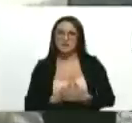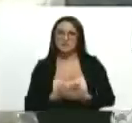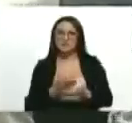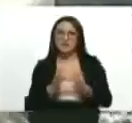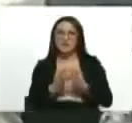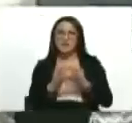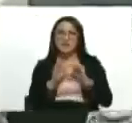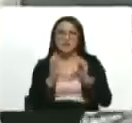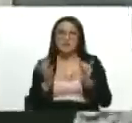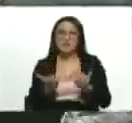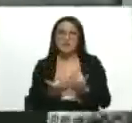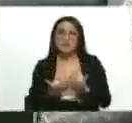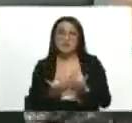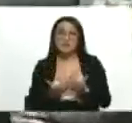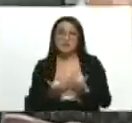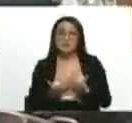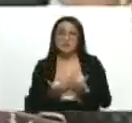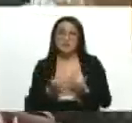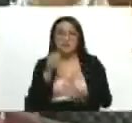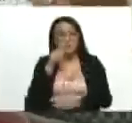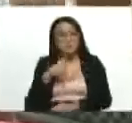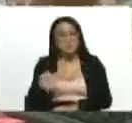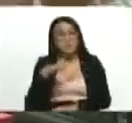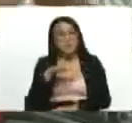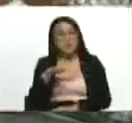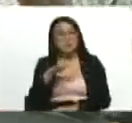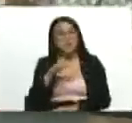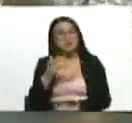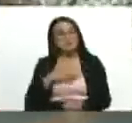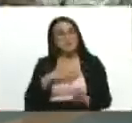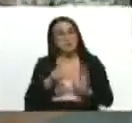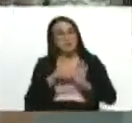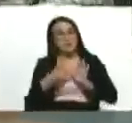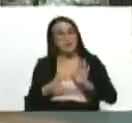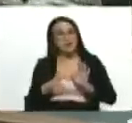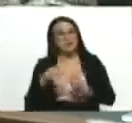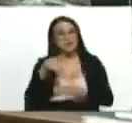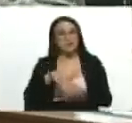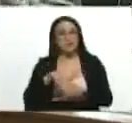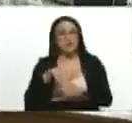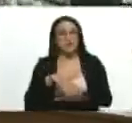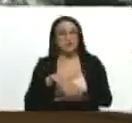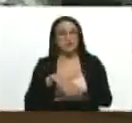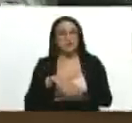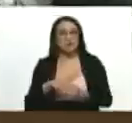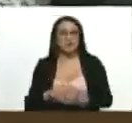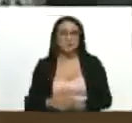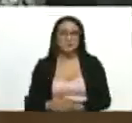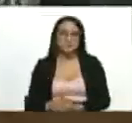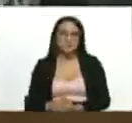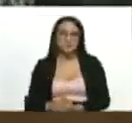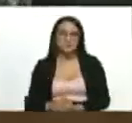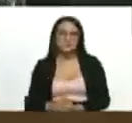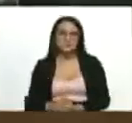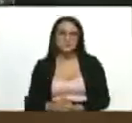el universo de la población venezolana ejerce su derecho al voto.